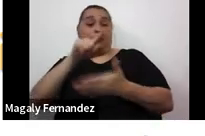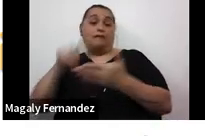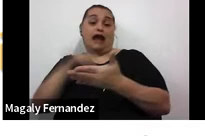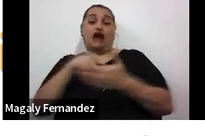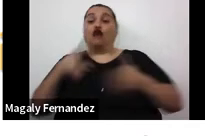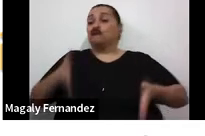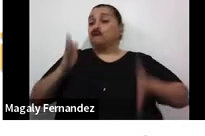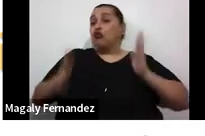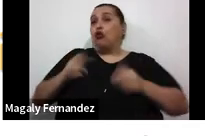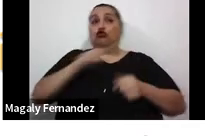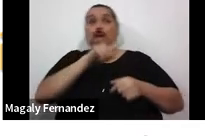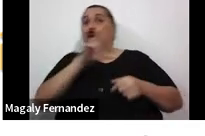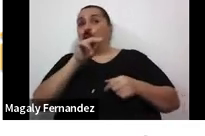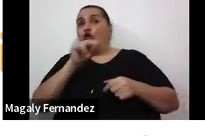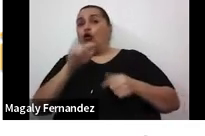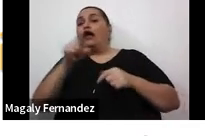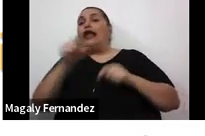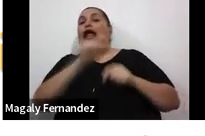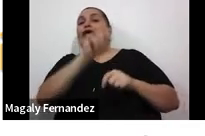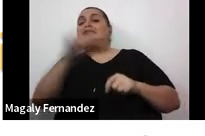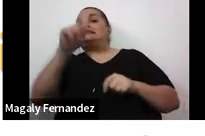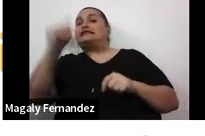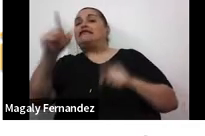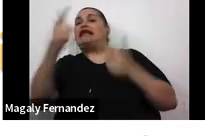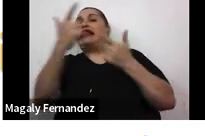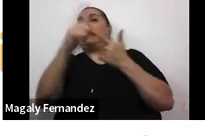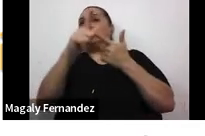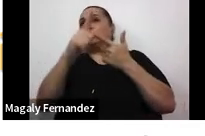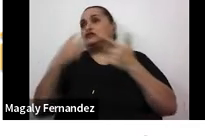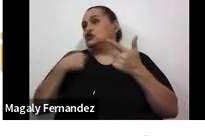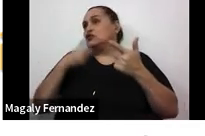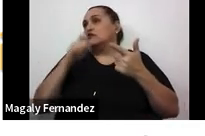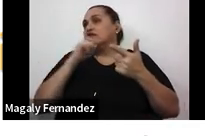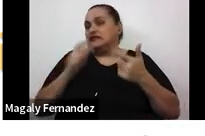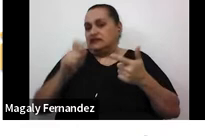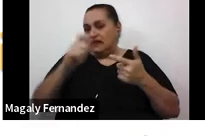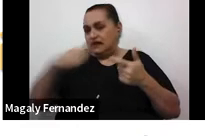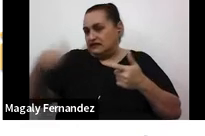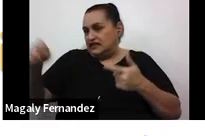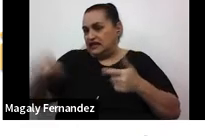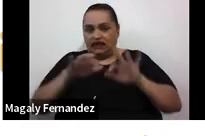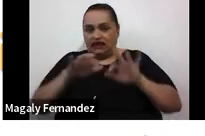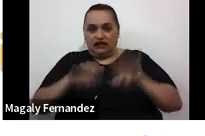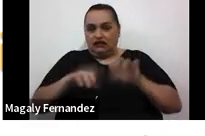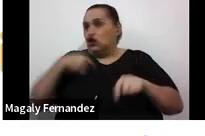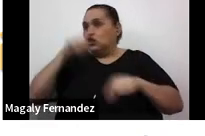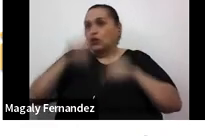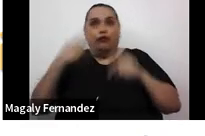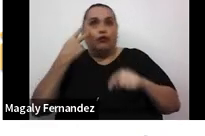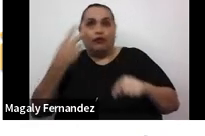escriba estas letras que se están moviendo y resulta que tengo dificultades motoras O tengo dificultades visuales